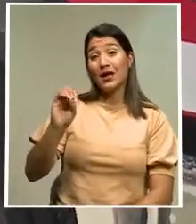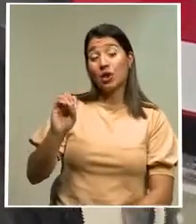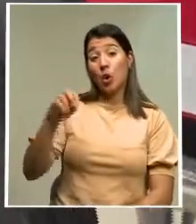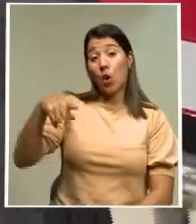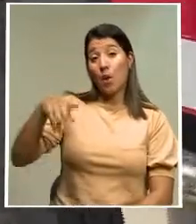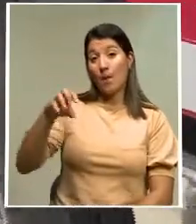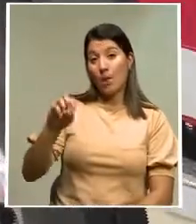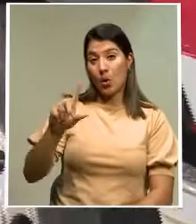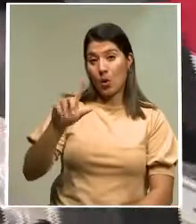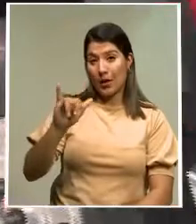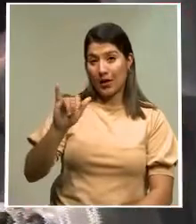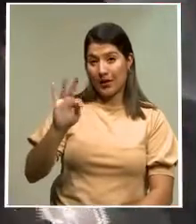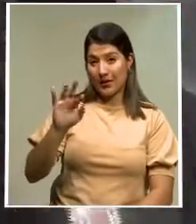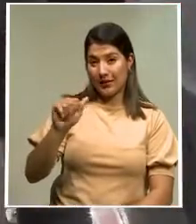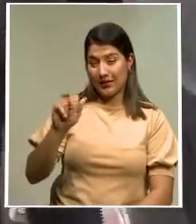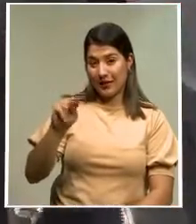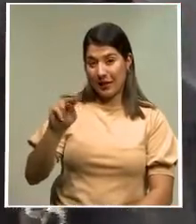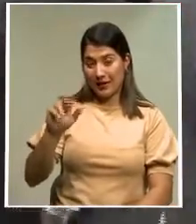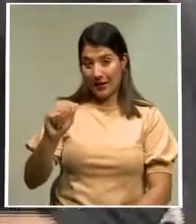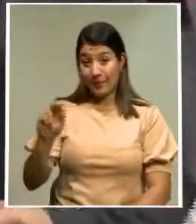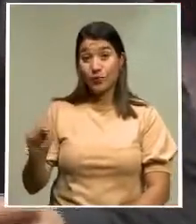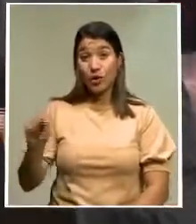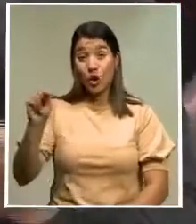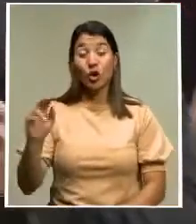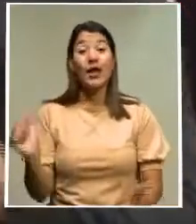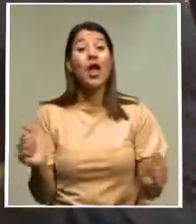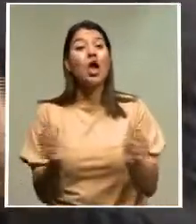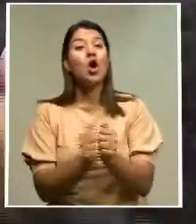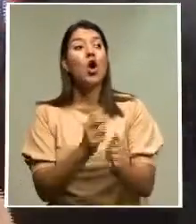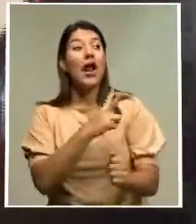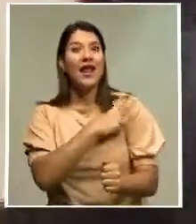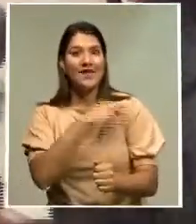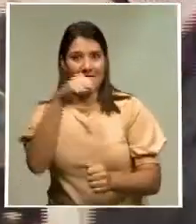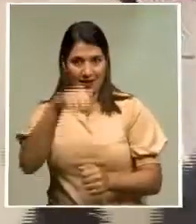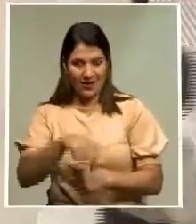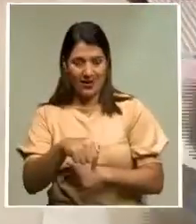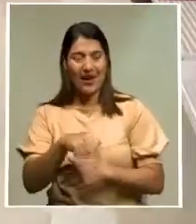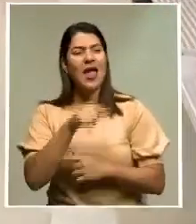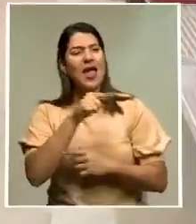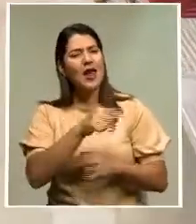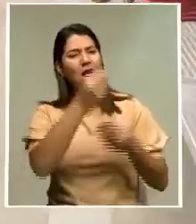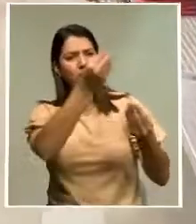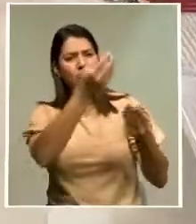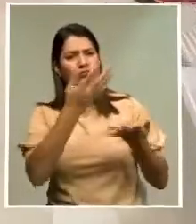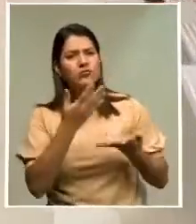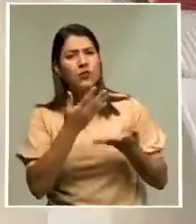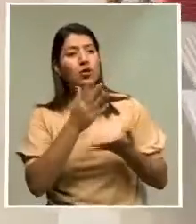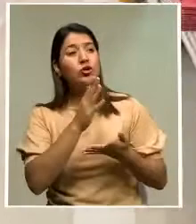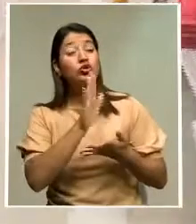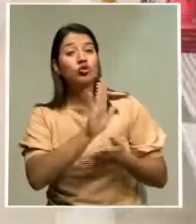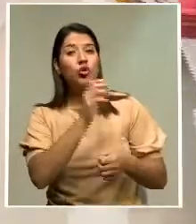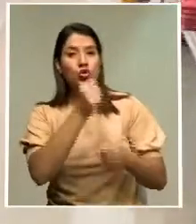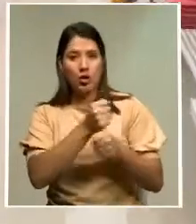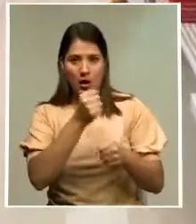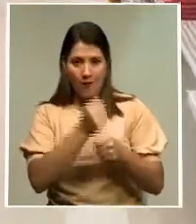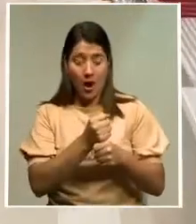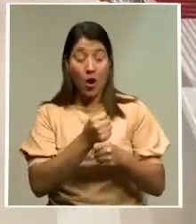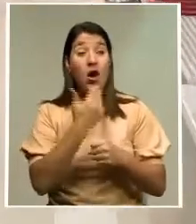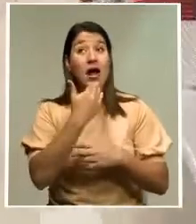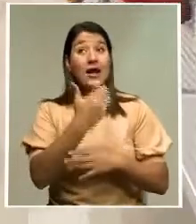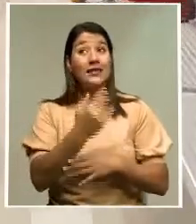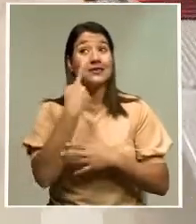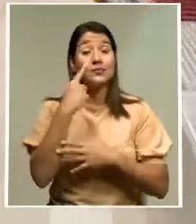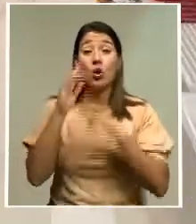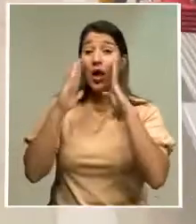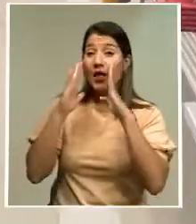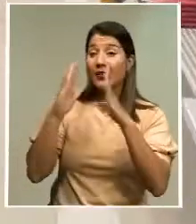Manuel Pérez, el jefe de esta estación, quien nos va a hablar un poco de la atención que ellos han venido brindando. Don Manuel, gracias por atendernos, buenas noches. La atención, ustedes nos